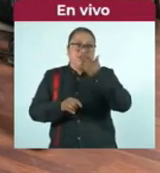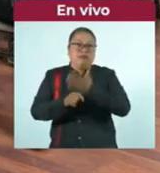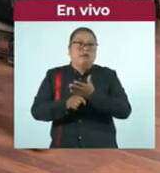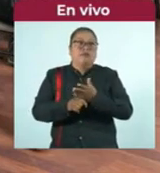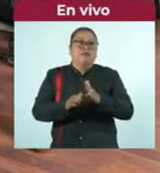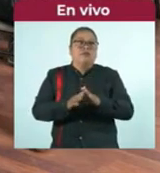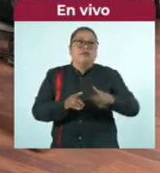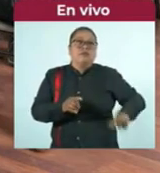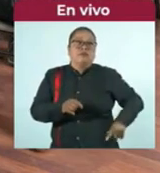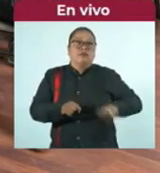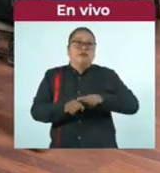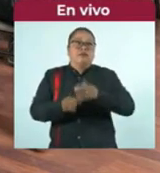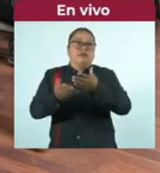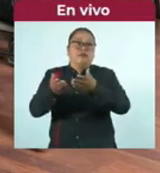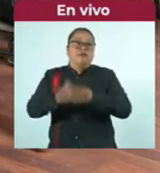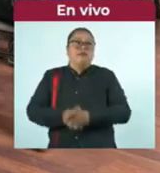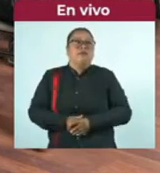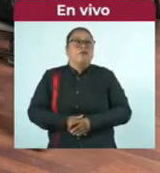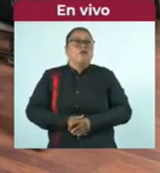al señor gobernador.